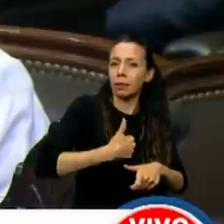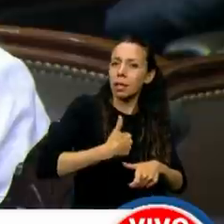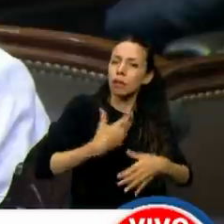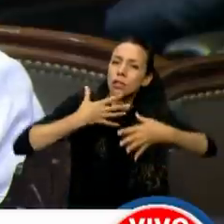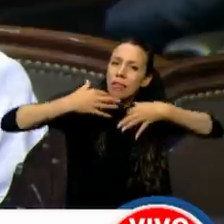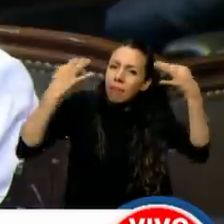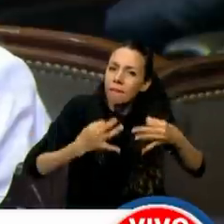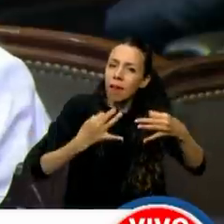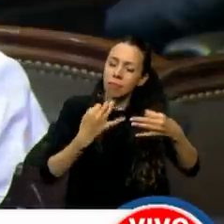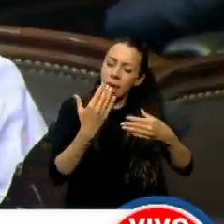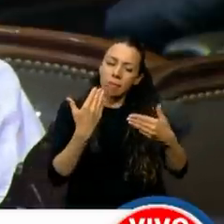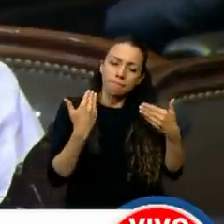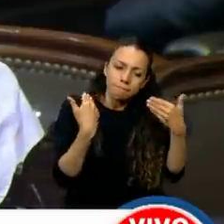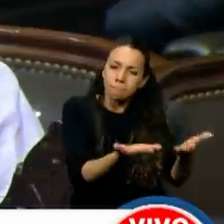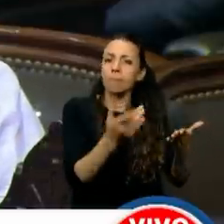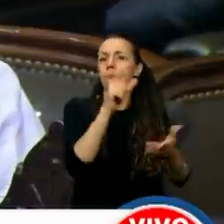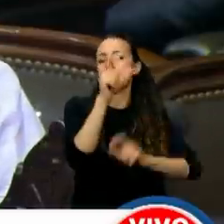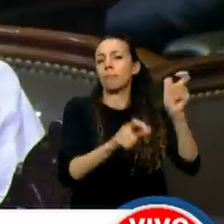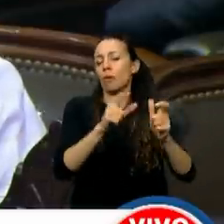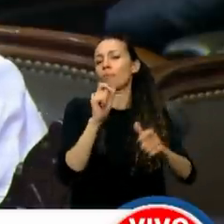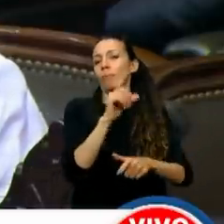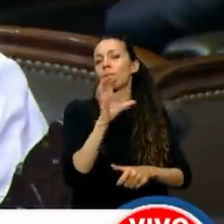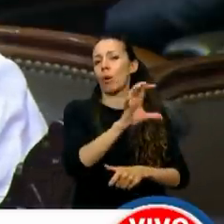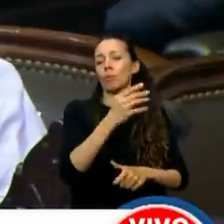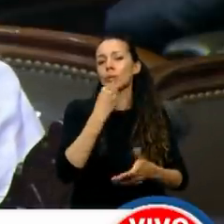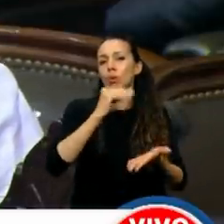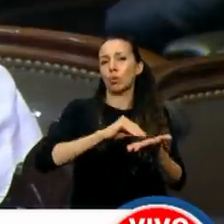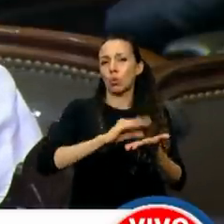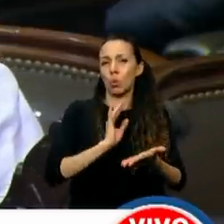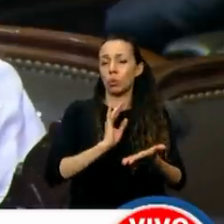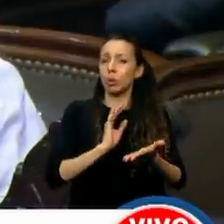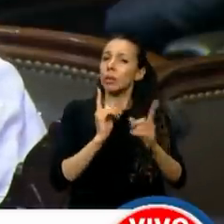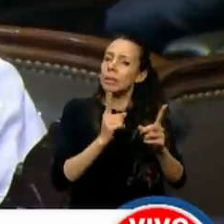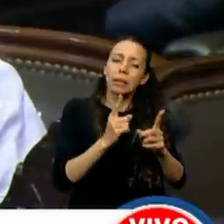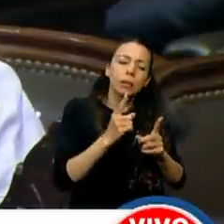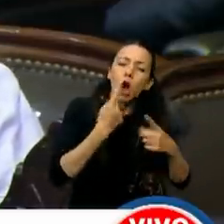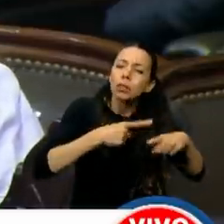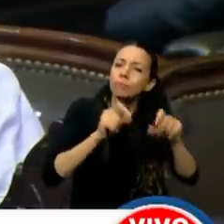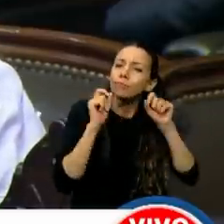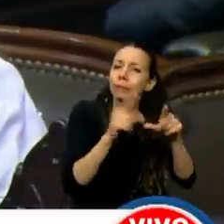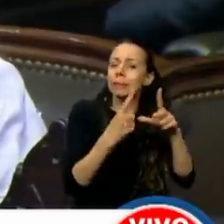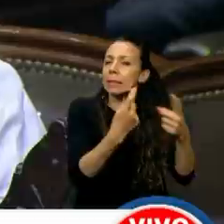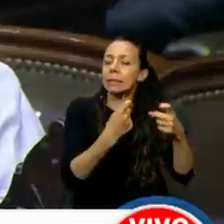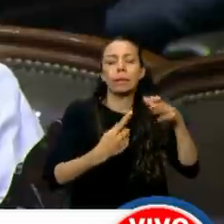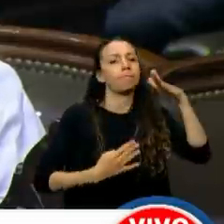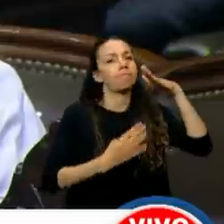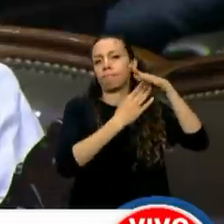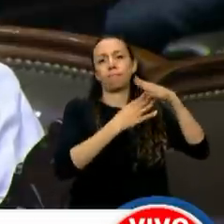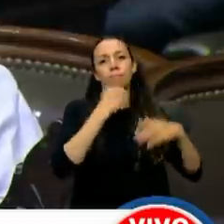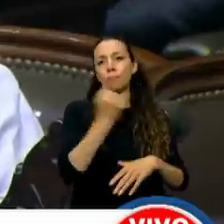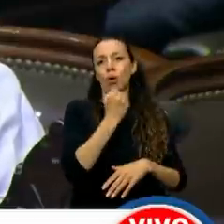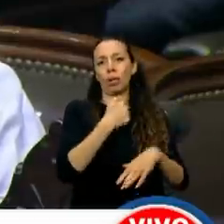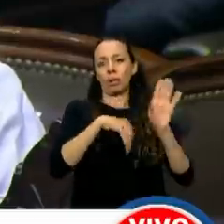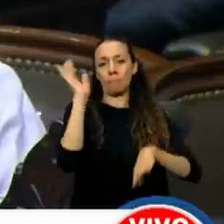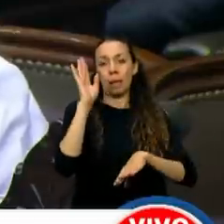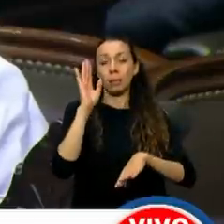a los chubutenses y sobre todo poniendo sobre la mesa sus necesidades nosotros estamos acá para dar las discusiones